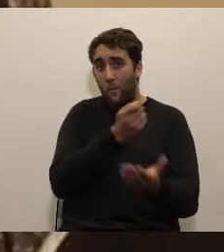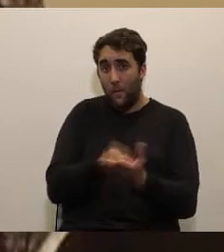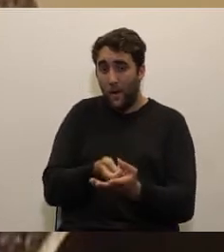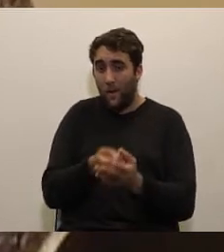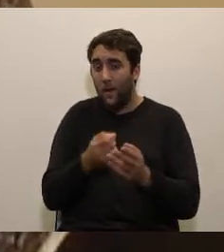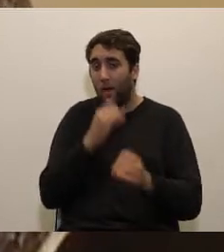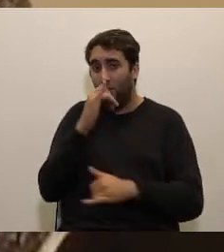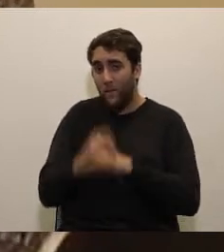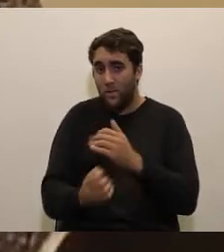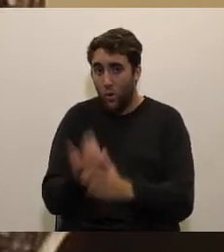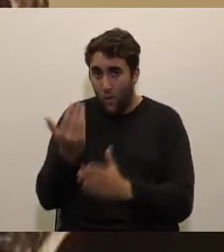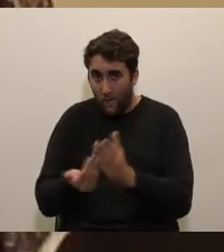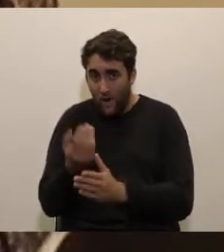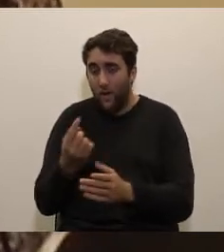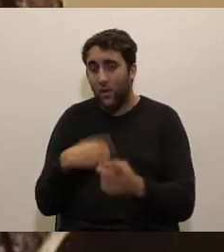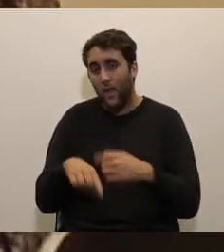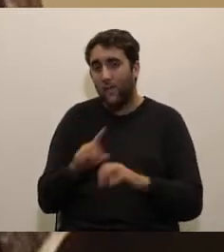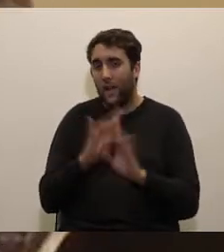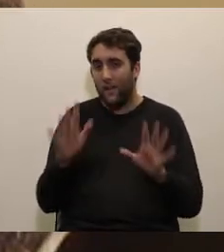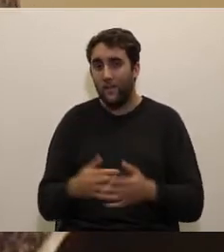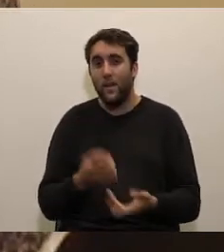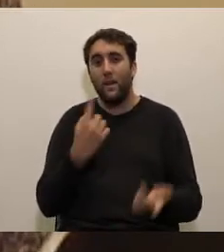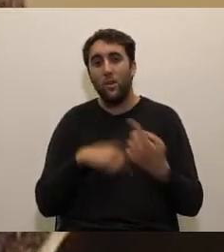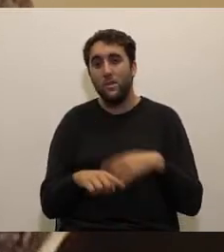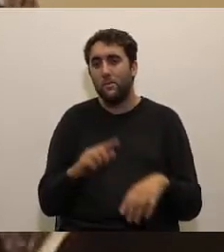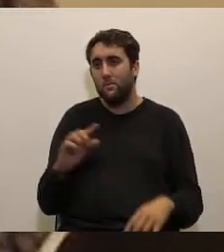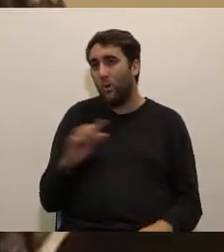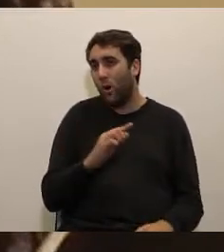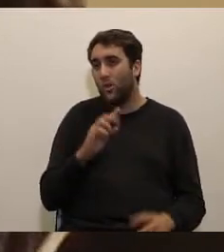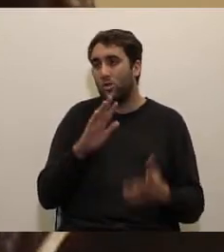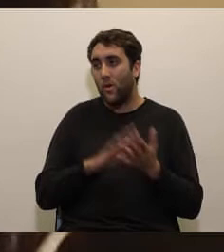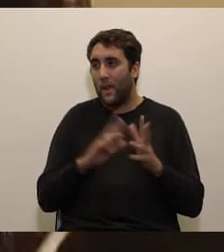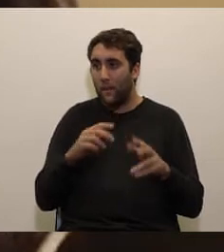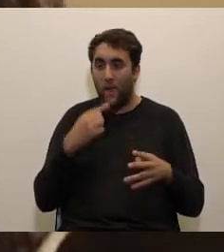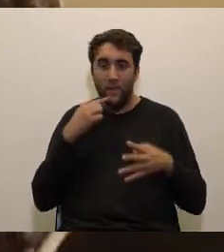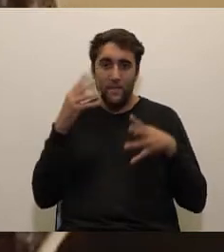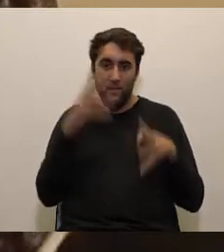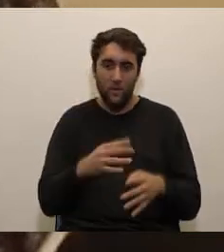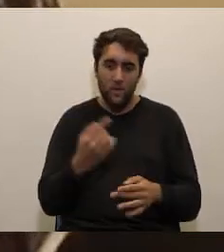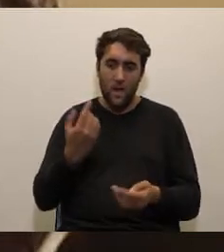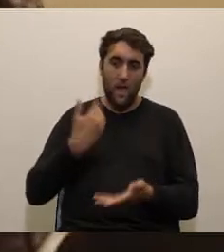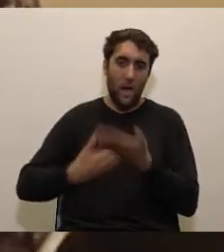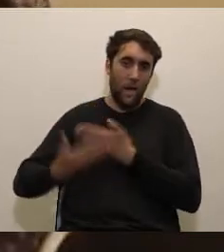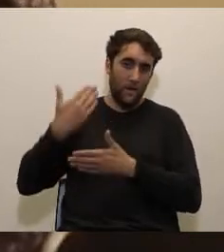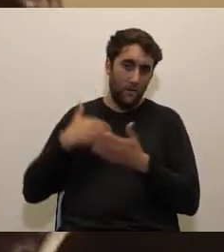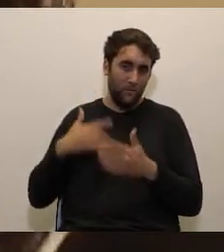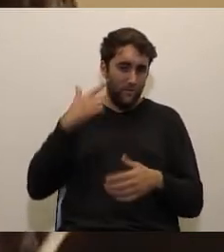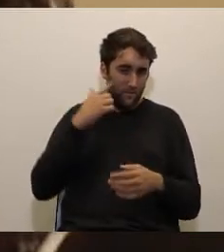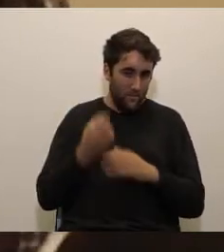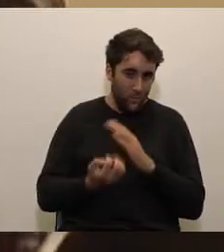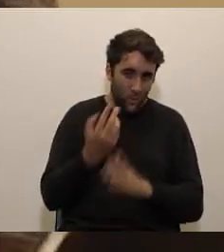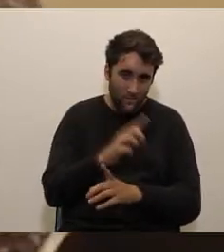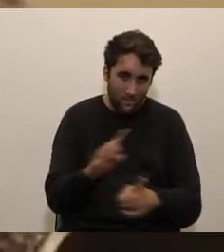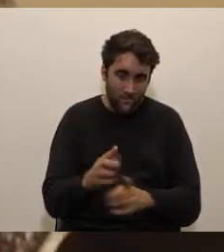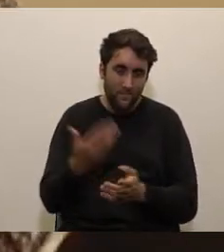para producir información. Así que bueno, un poco los desafíos que tenemos desde hace años, que no son tan nuevos, que